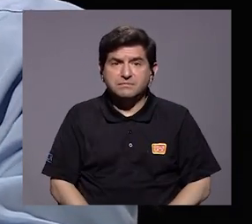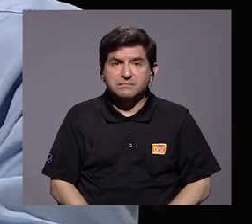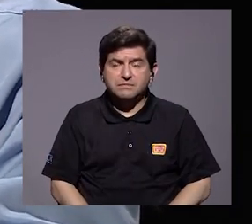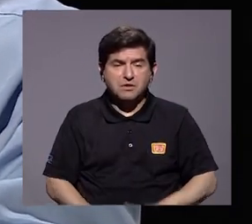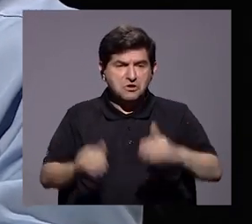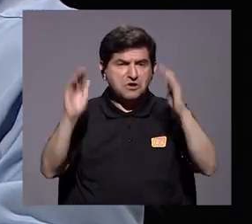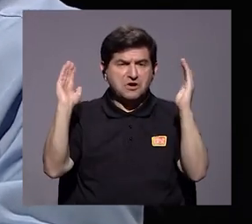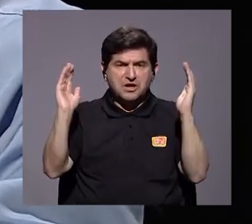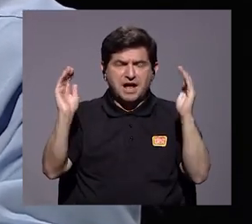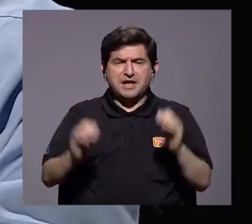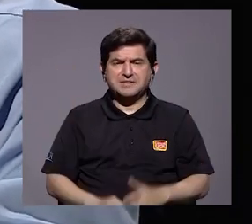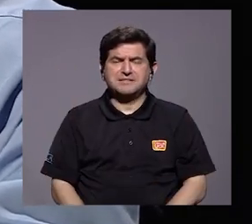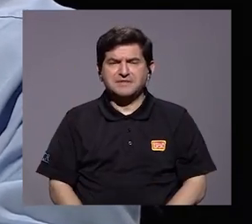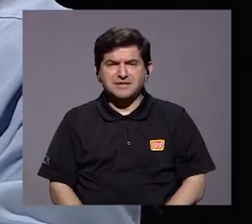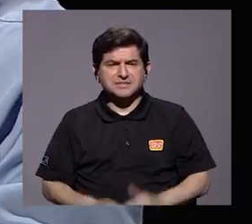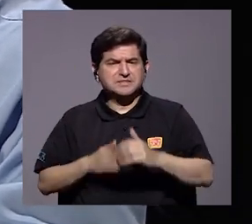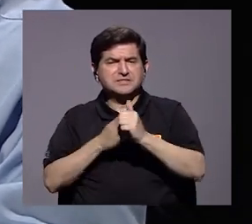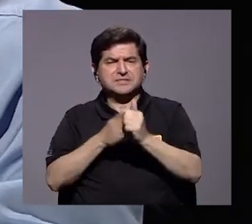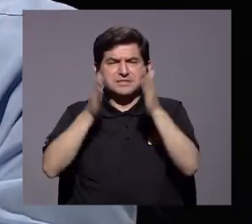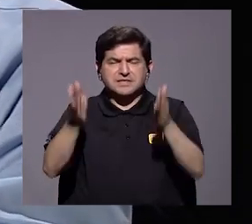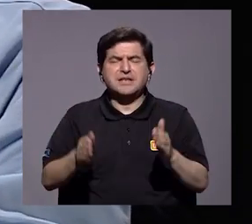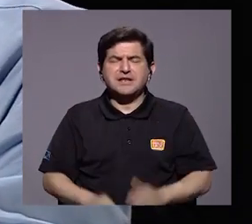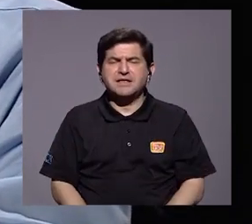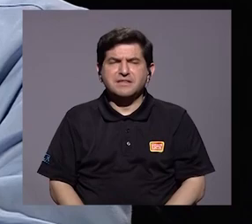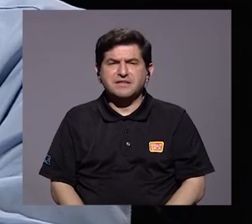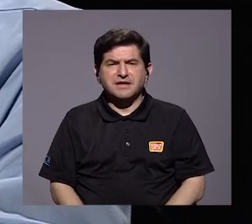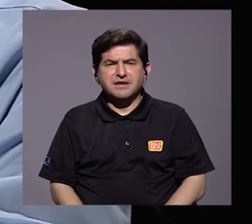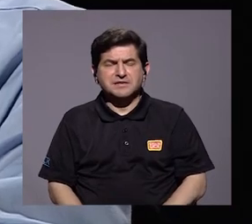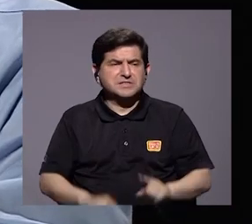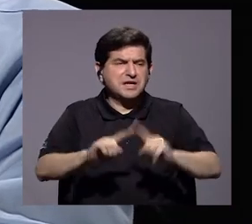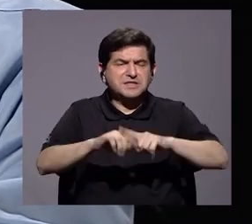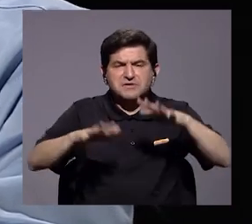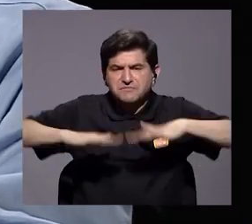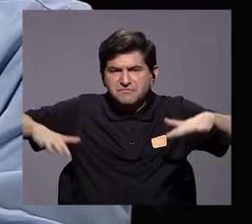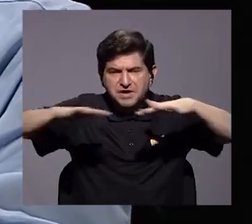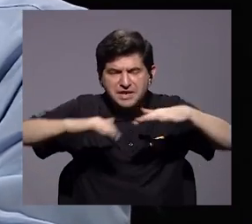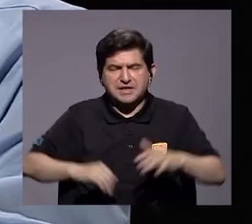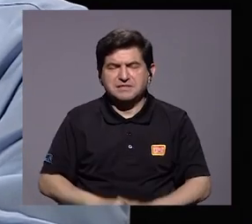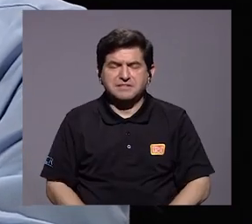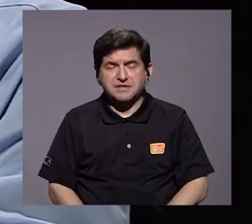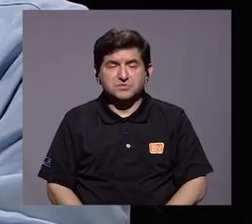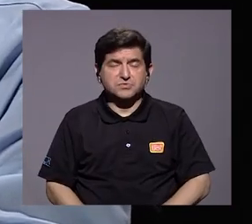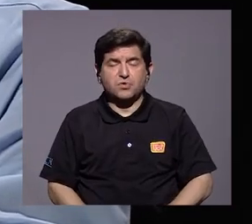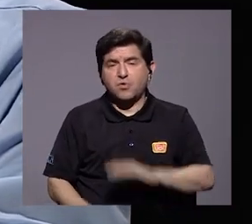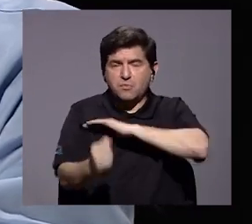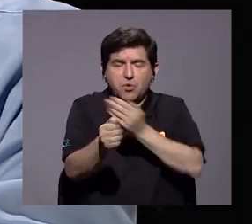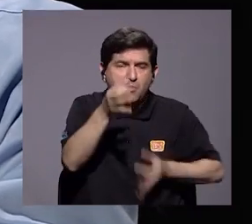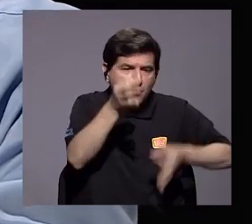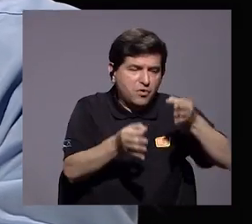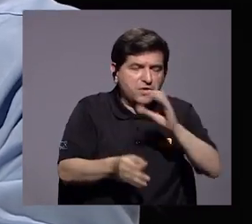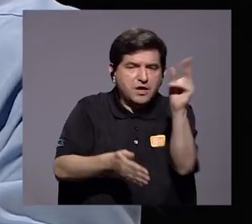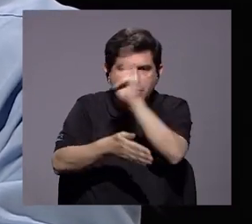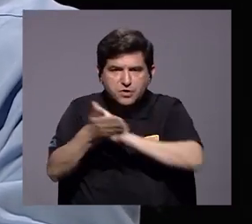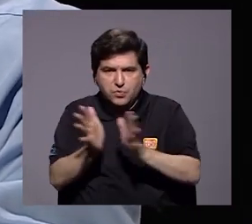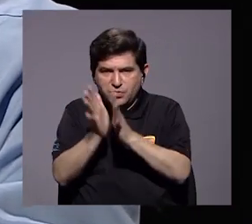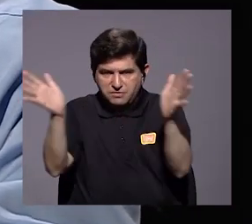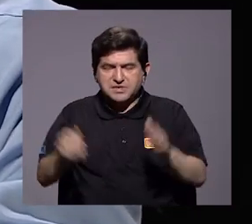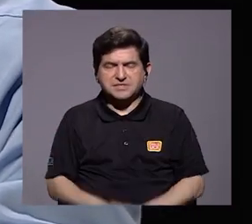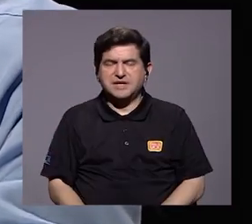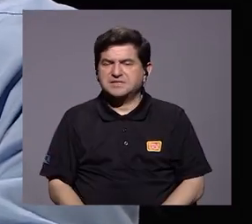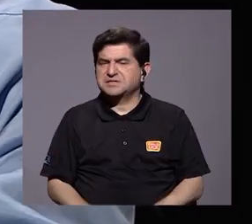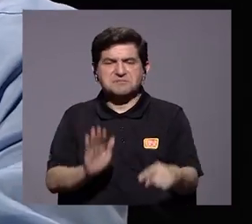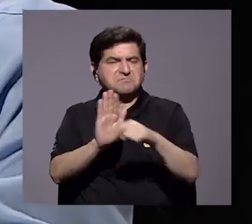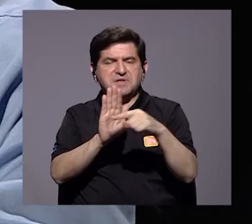los grandes próceres de la república los que están en las torres de marfil universitarias y judiciales se rehúsan a hacer su